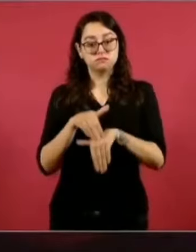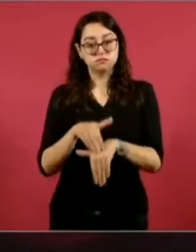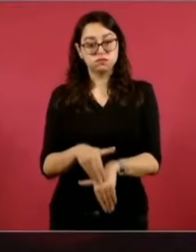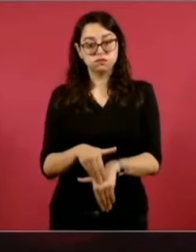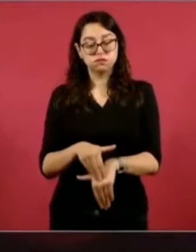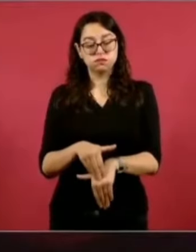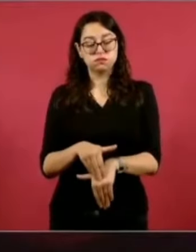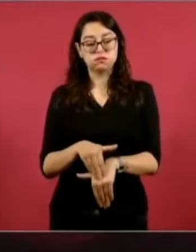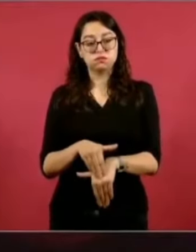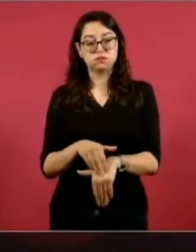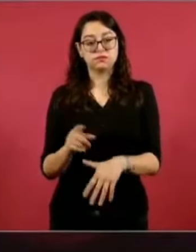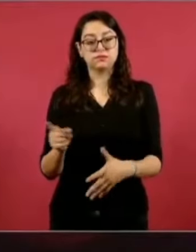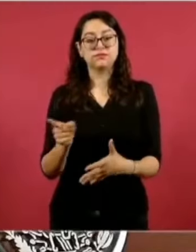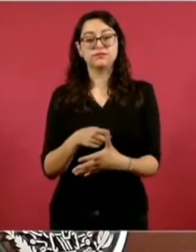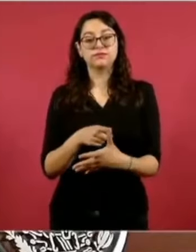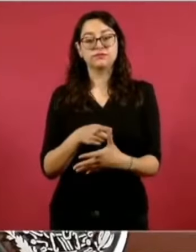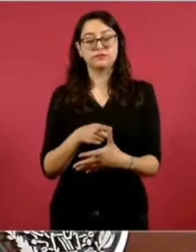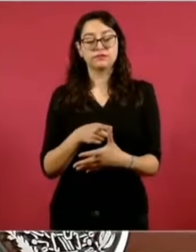con